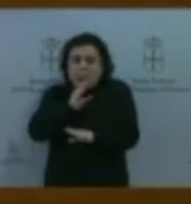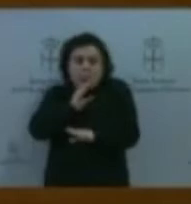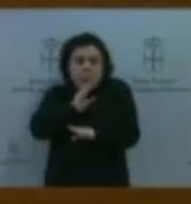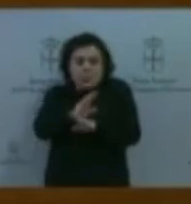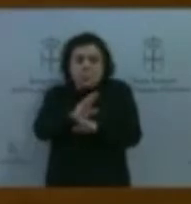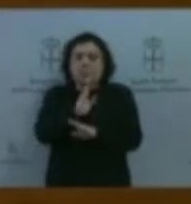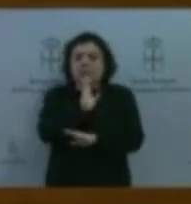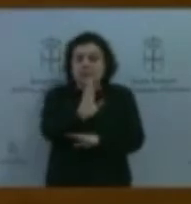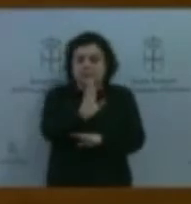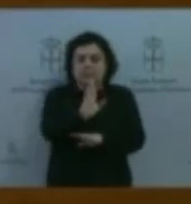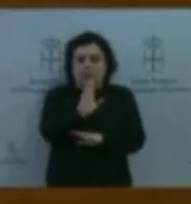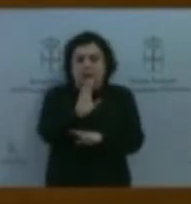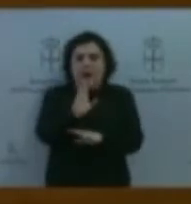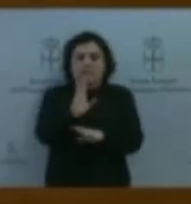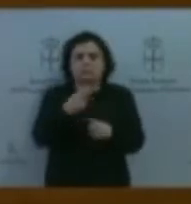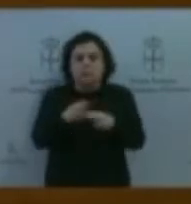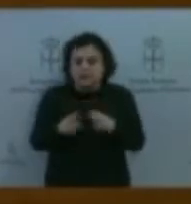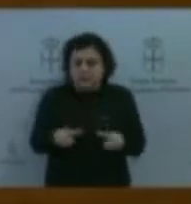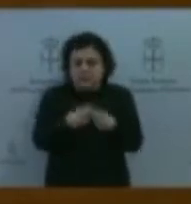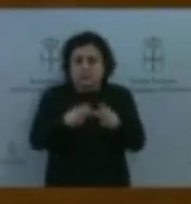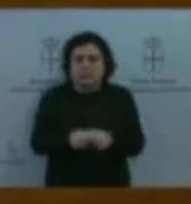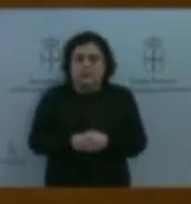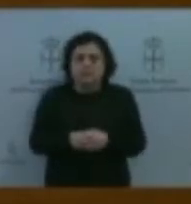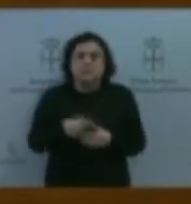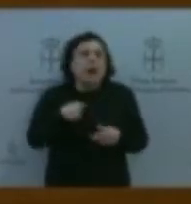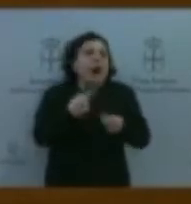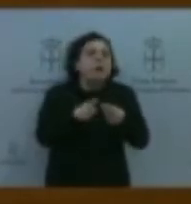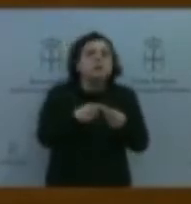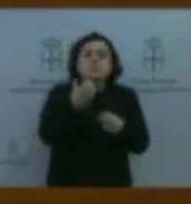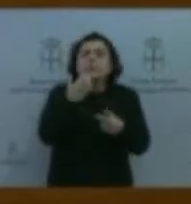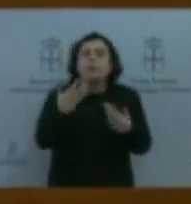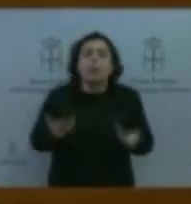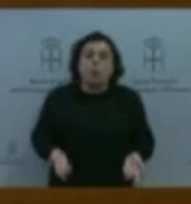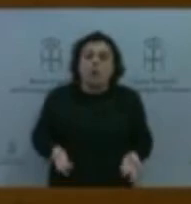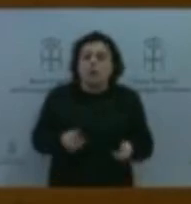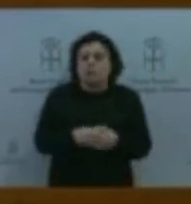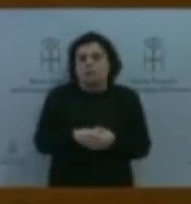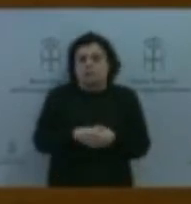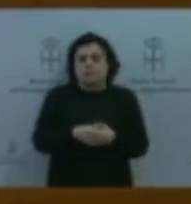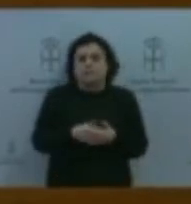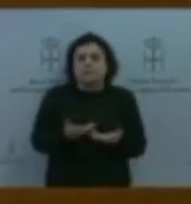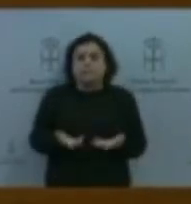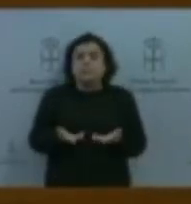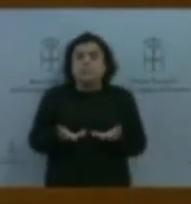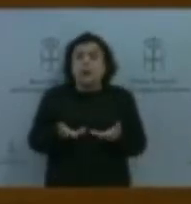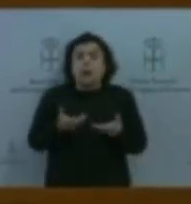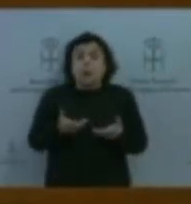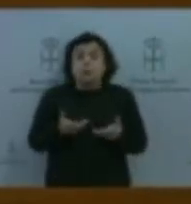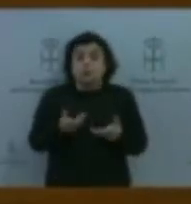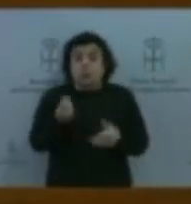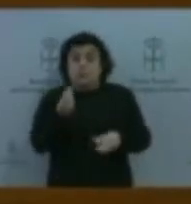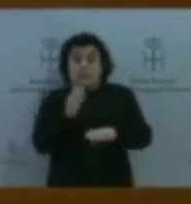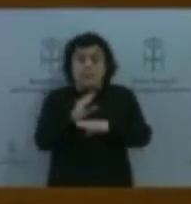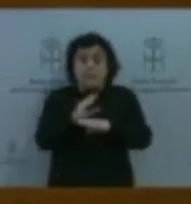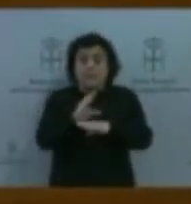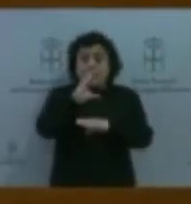entendemos que podrían estar destinado ese dinero? Por ejemplo, ampliación de la cuantía de este sistema de rentas mínimas, salario social e ingreso mínimo